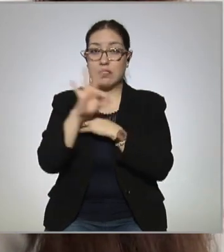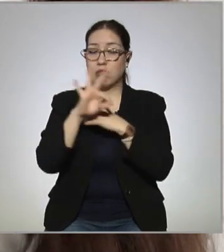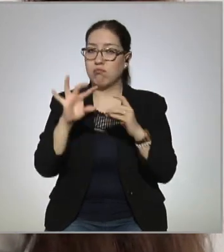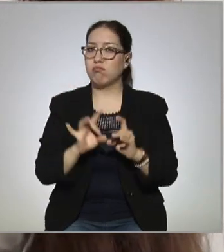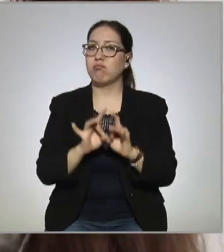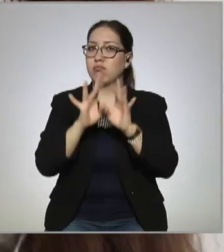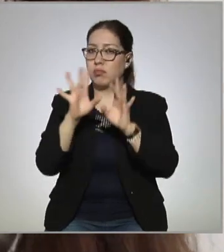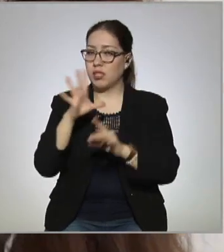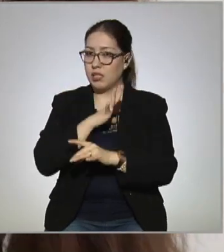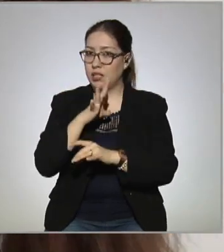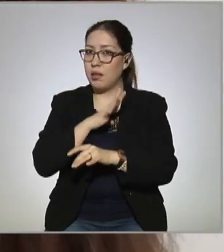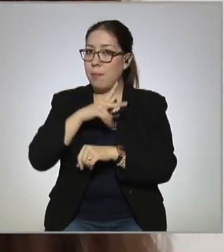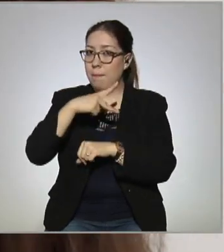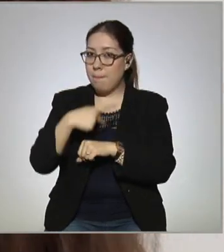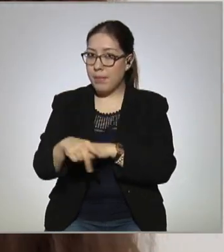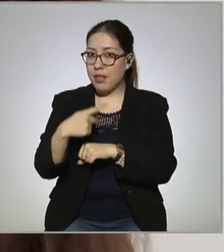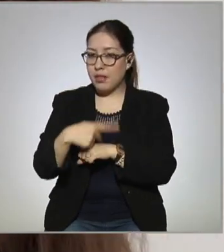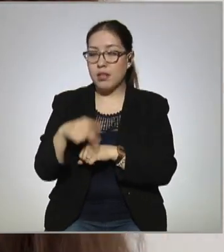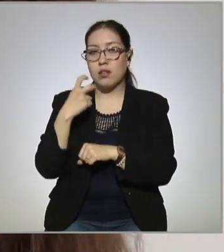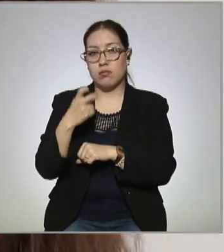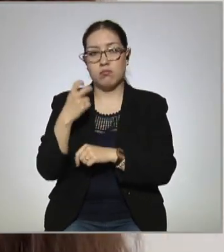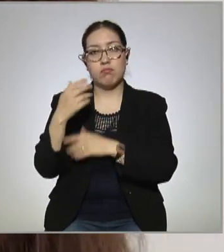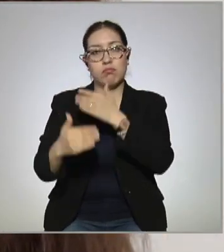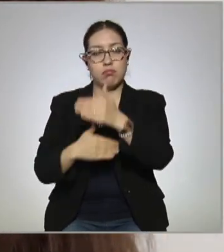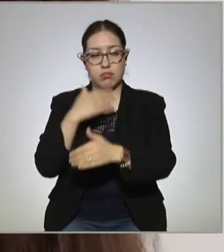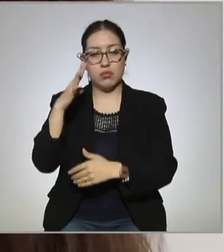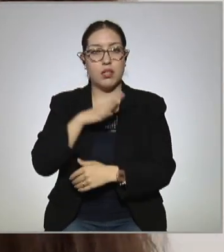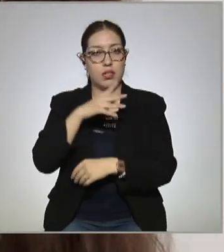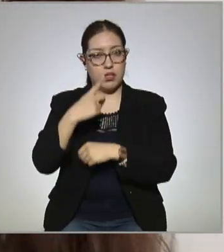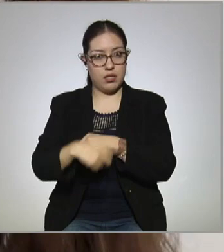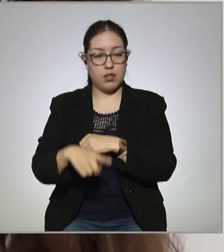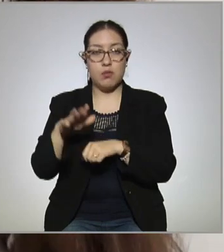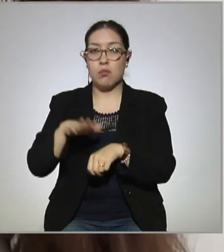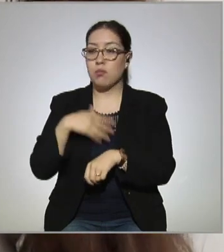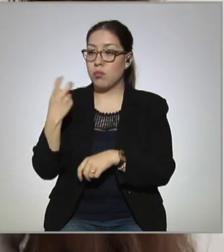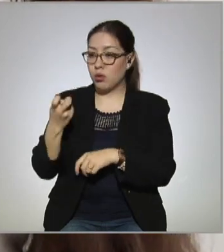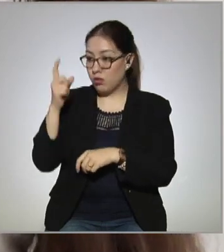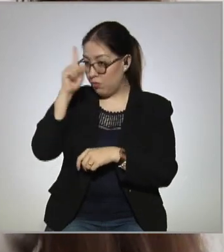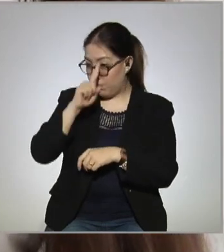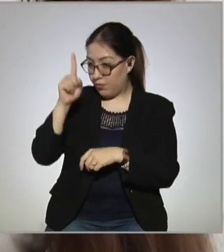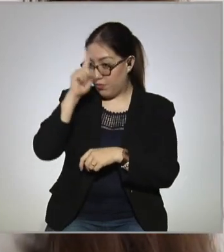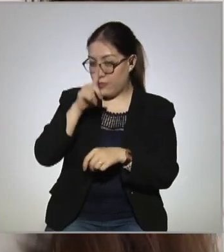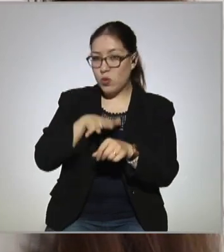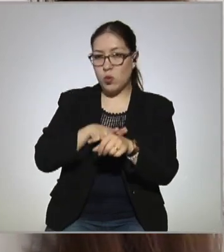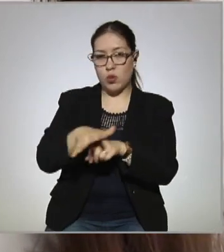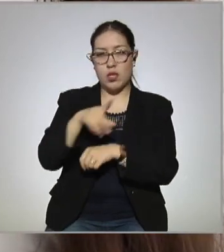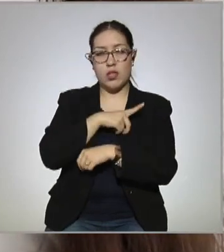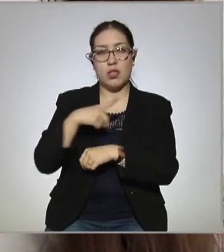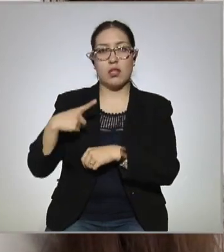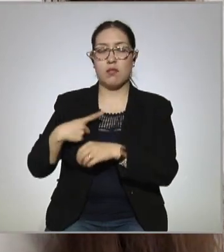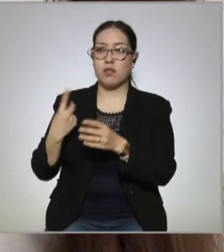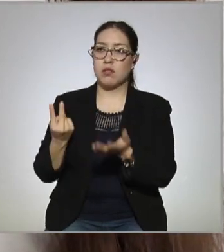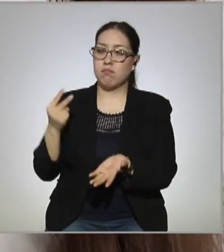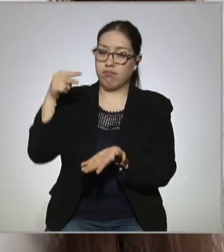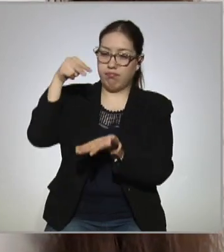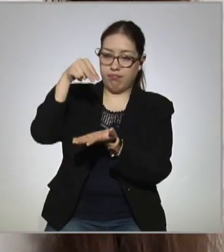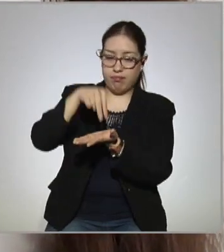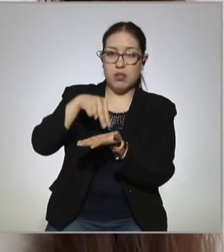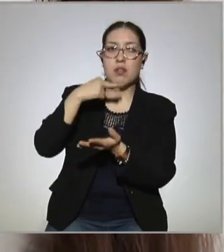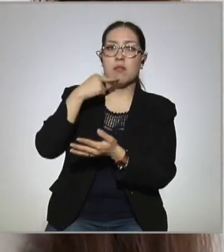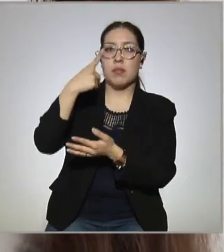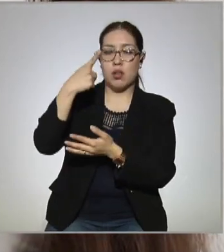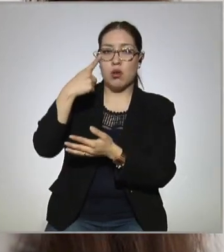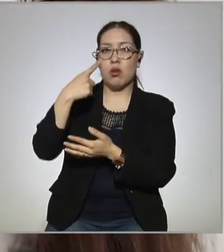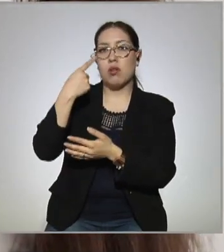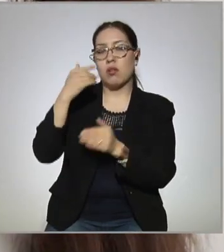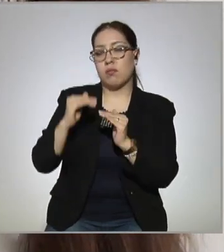factor de riesgo para estas lesiones. Las recomendaciones en estos casos es subirse a un banco de altura para no levantar de